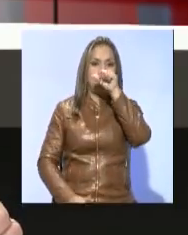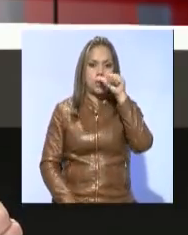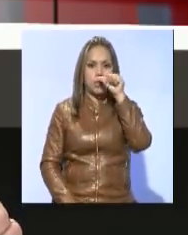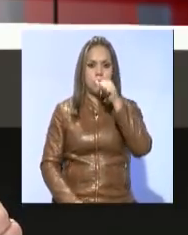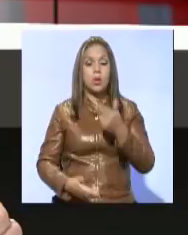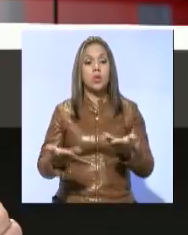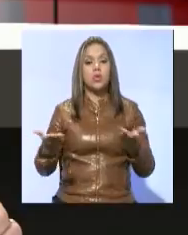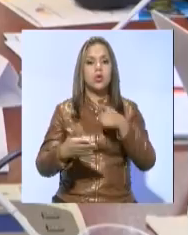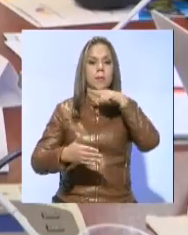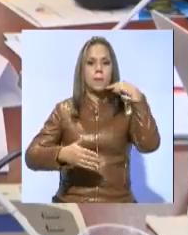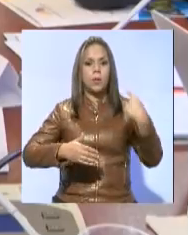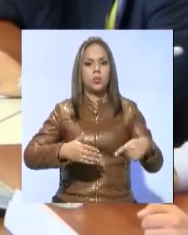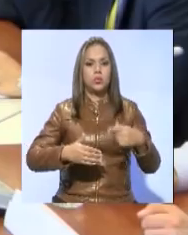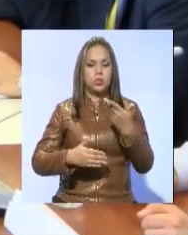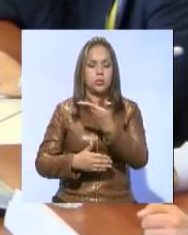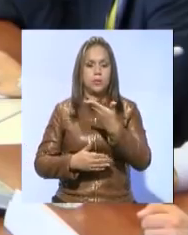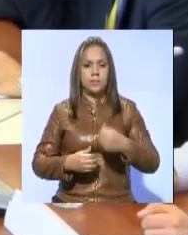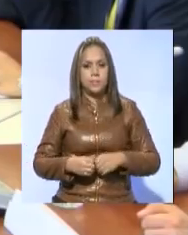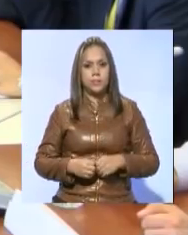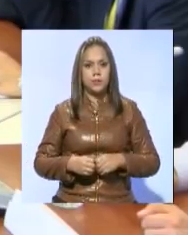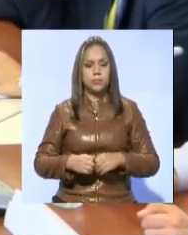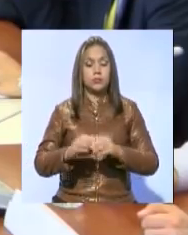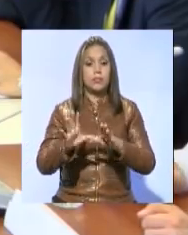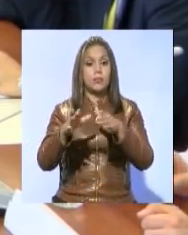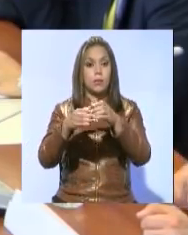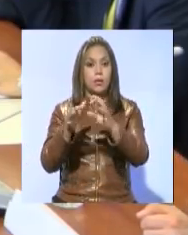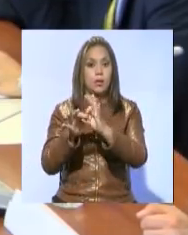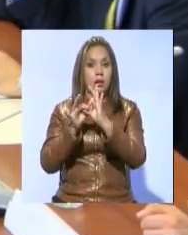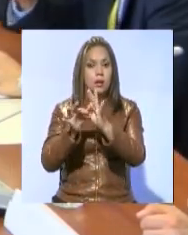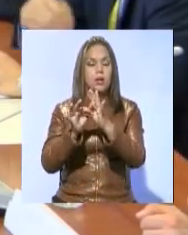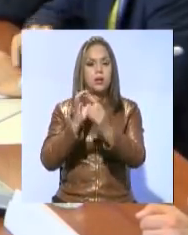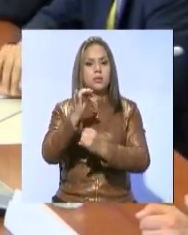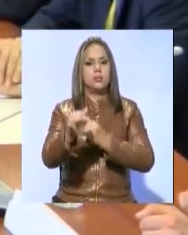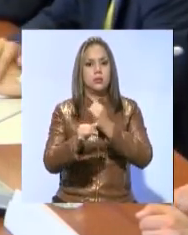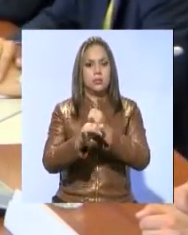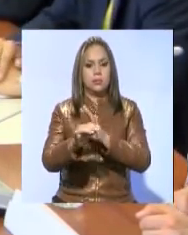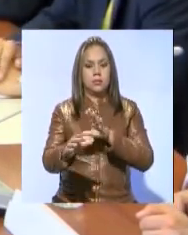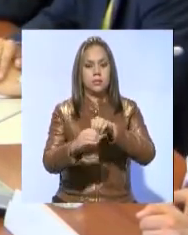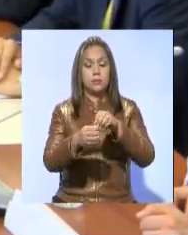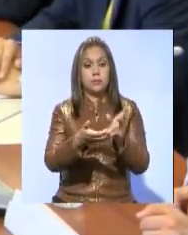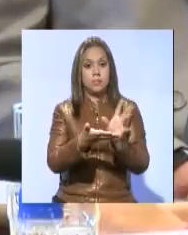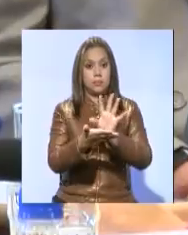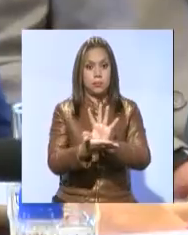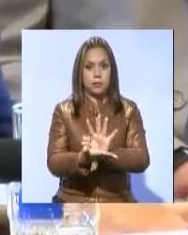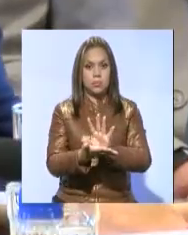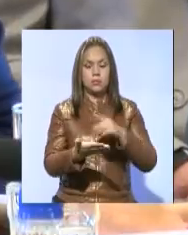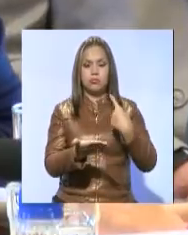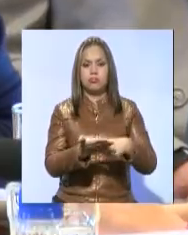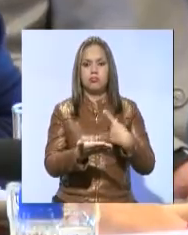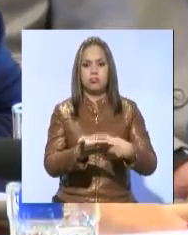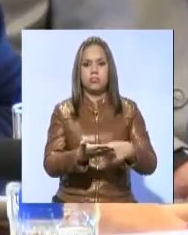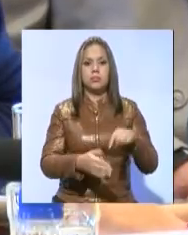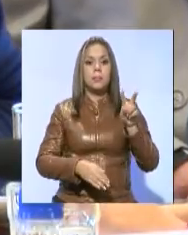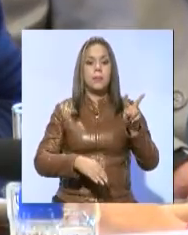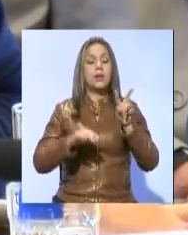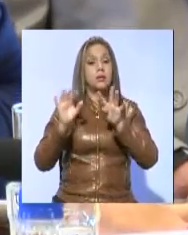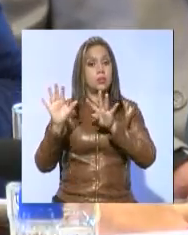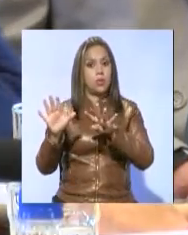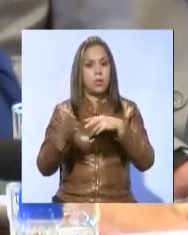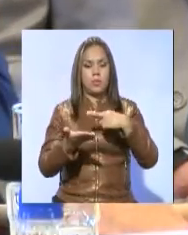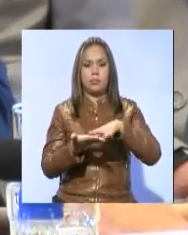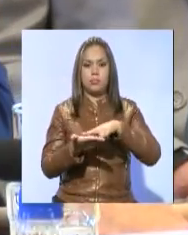en Moscú. La Comisión de Relaciones Internacionales de la Asamblea Nacional mantuvo 29 sesiones en